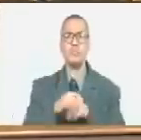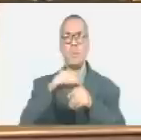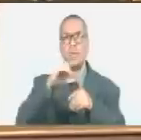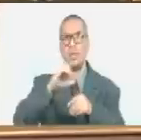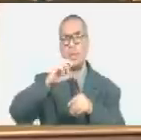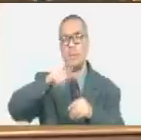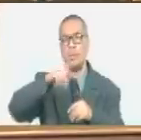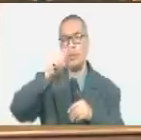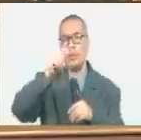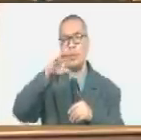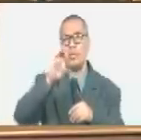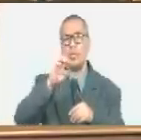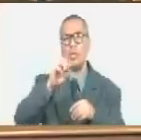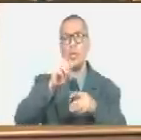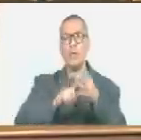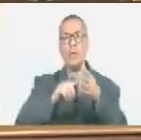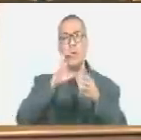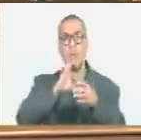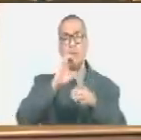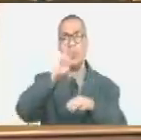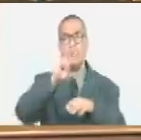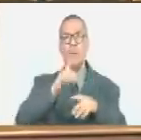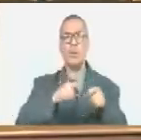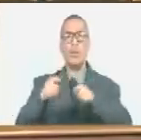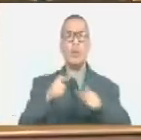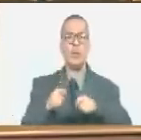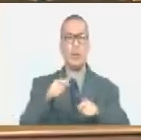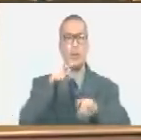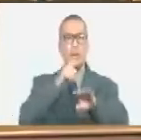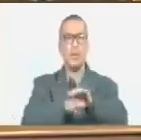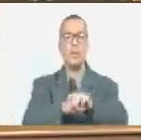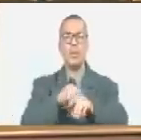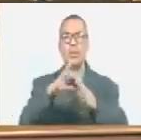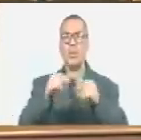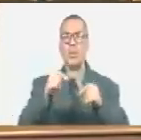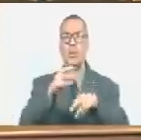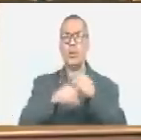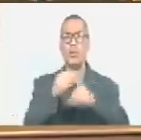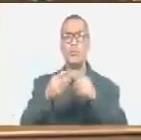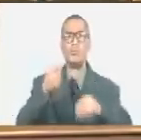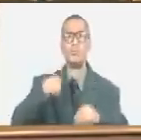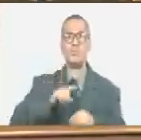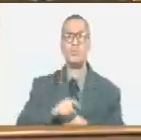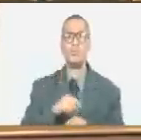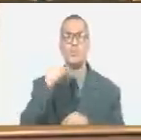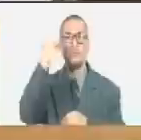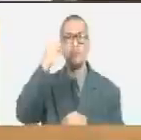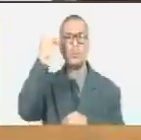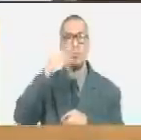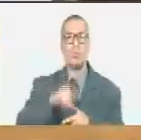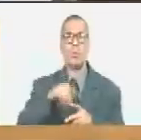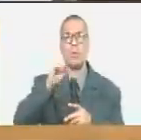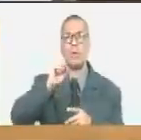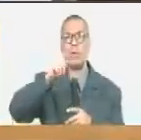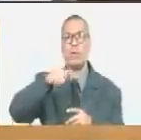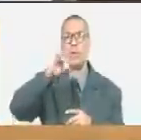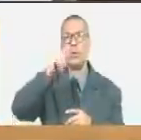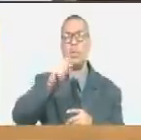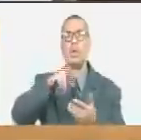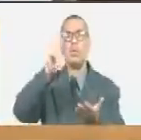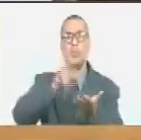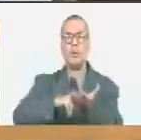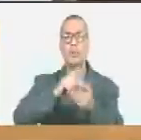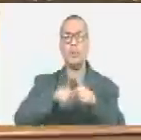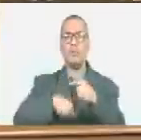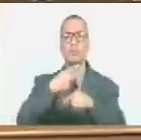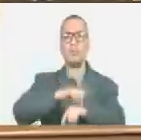Acápite, capítulo 4, administración y destino de los bienes. En consideración el acápite. Aprobado.